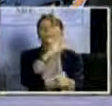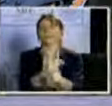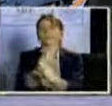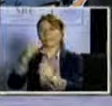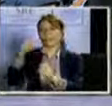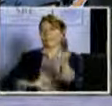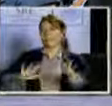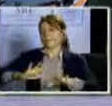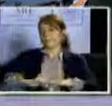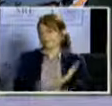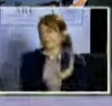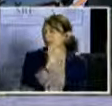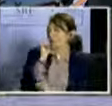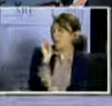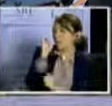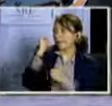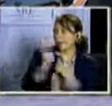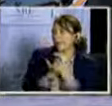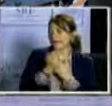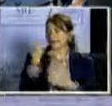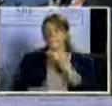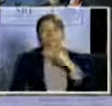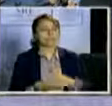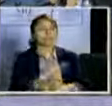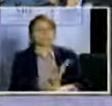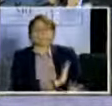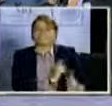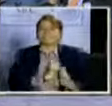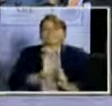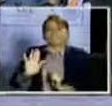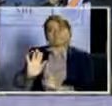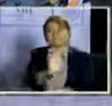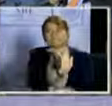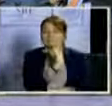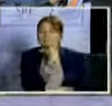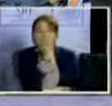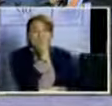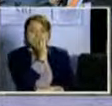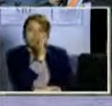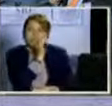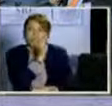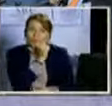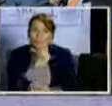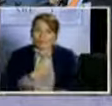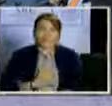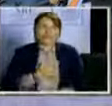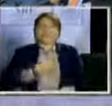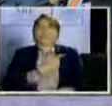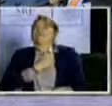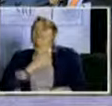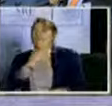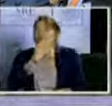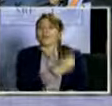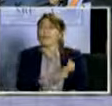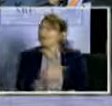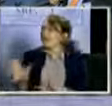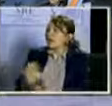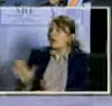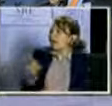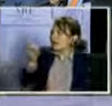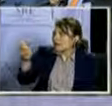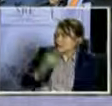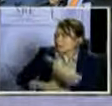¿cómo que no directora- tenemos opinión? soy Aquí estamos directora de para la tener Oficina del opiniones como Desarme. funcionaria nacional. Nadie No. le va a decir al secretario general que